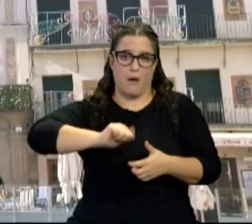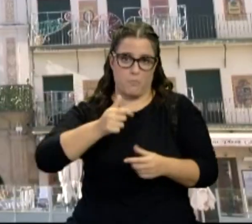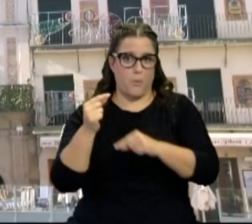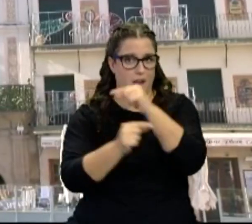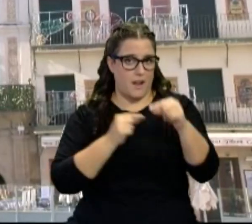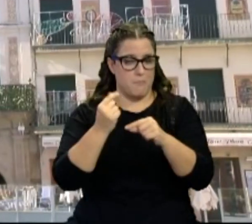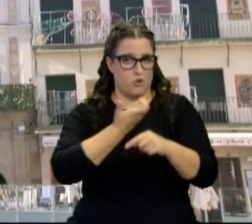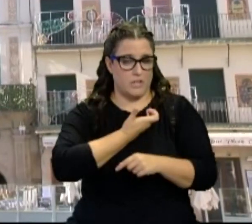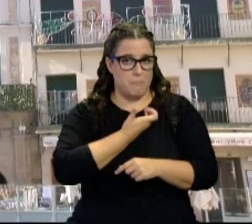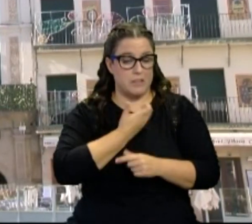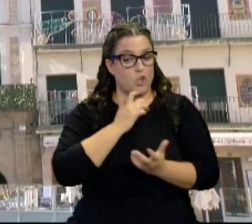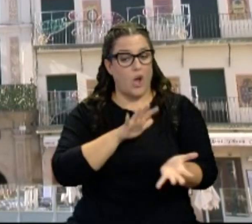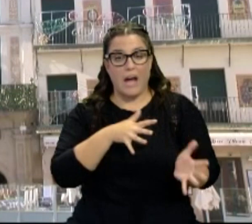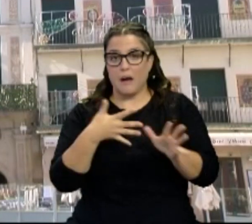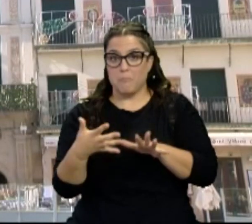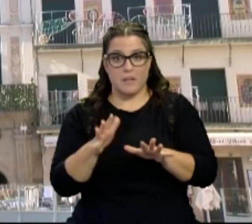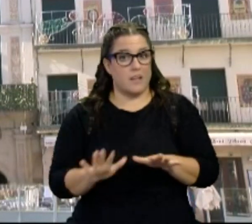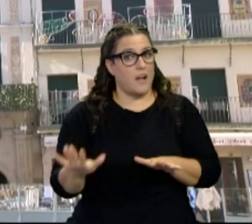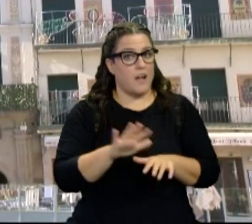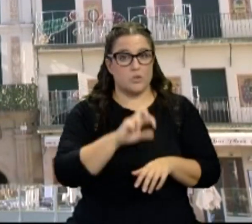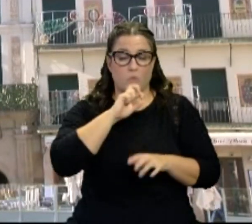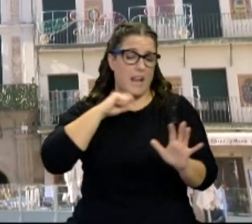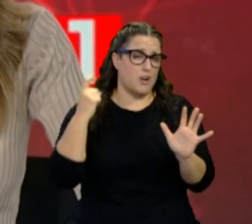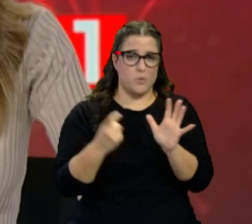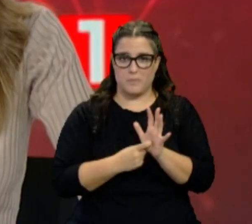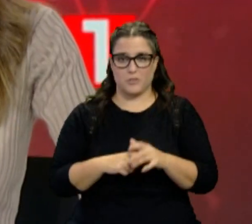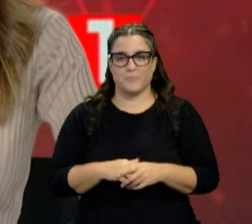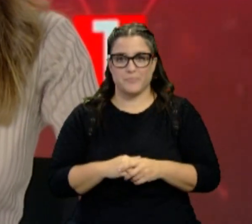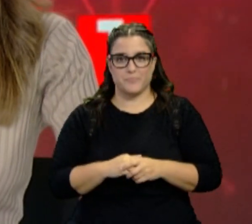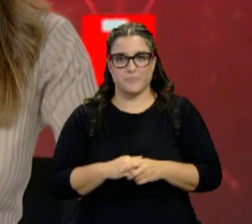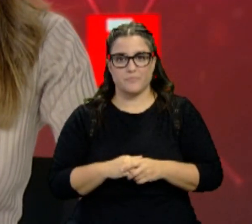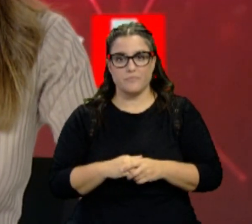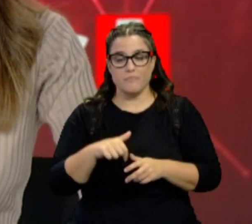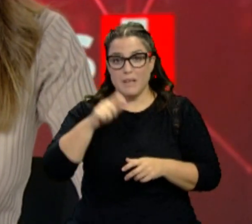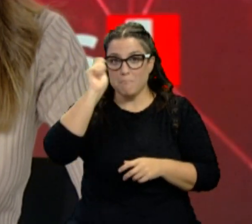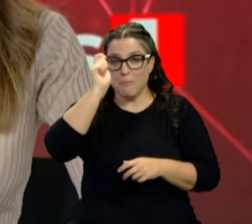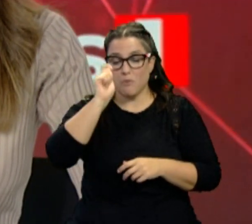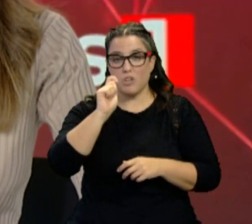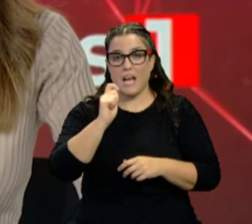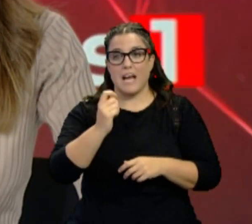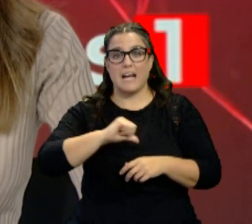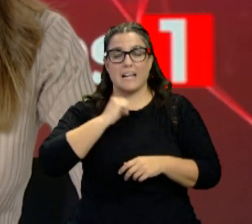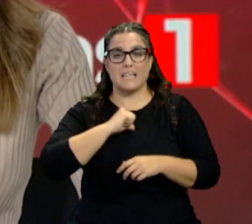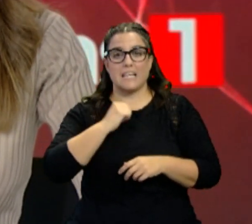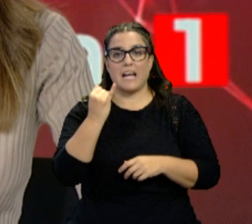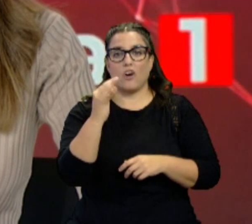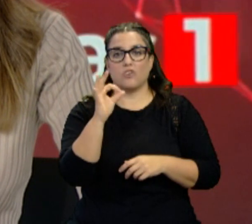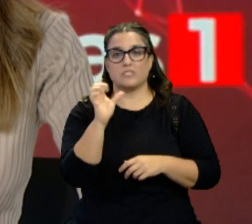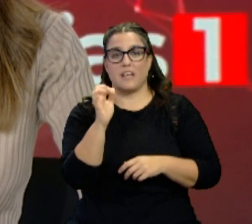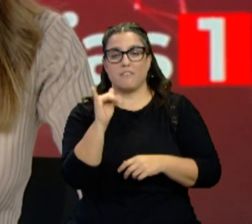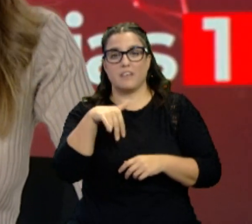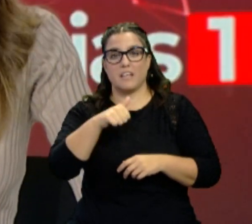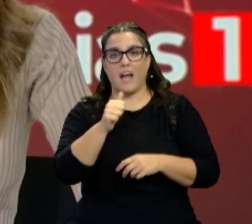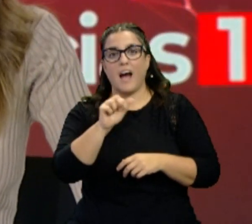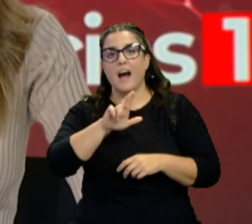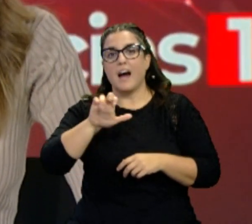y será de aplicación en todo el término de Tudela. Y en Pamplona, la clínica Josefina Arregui ha presentado un innovador programa